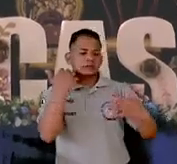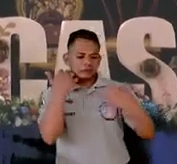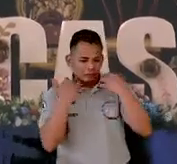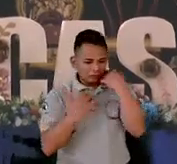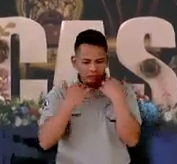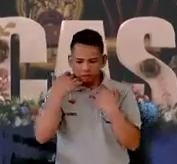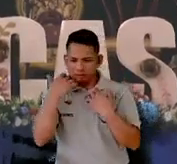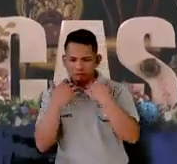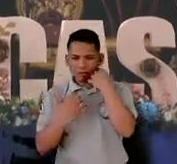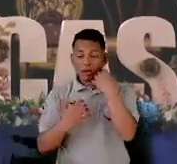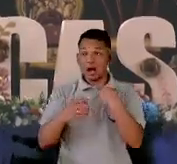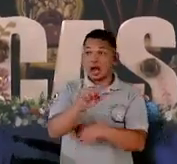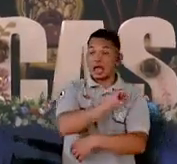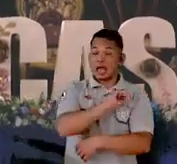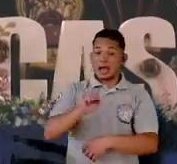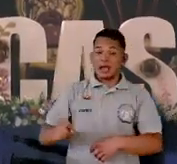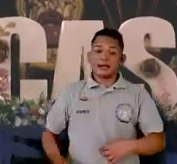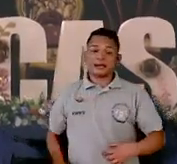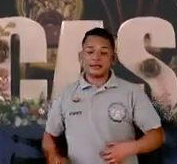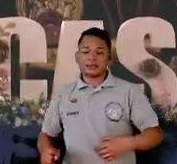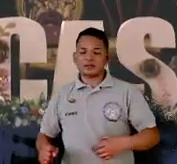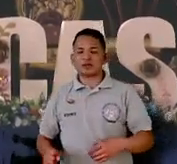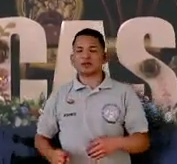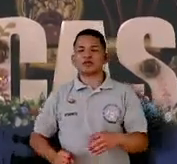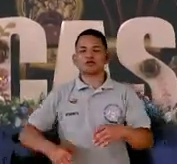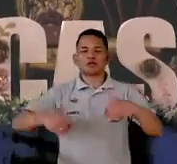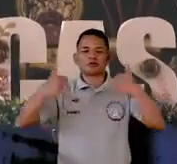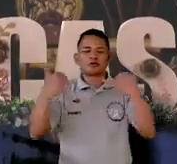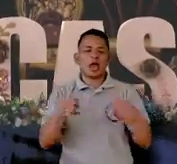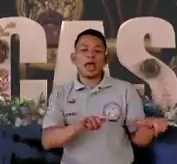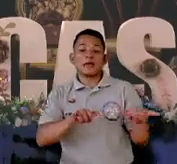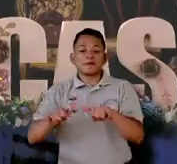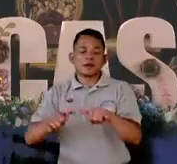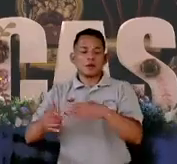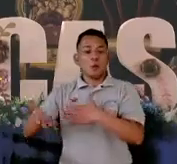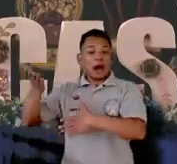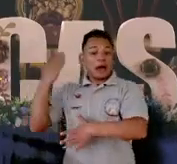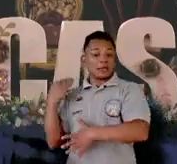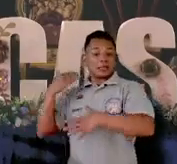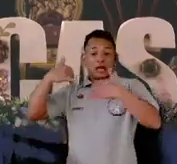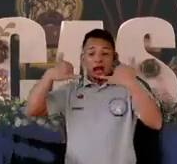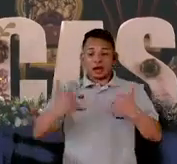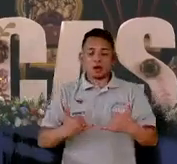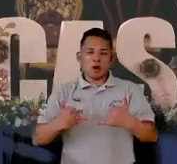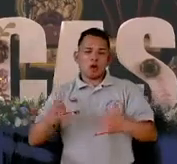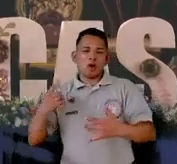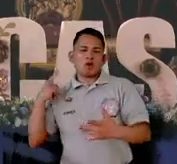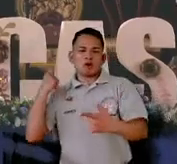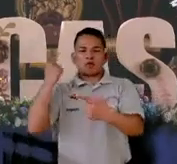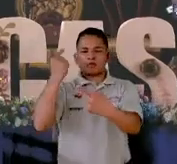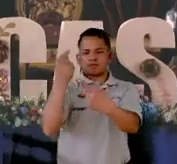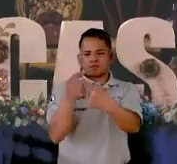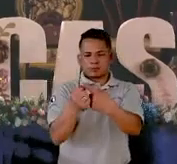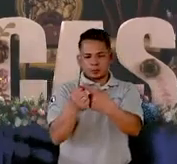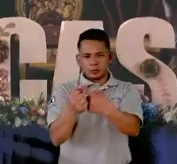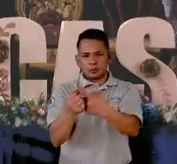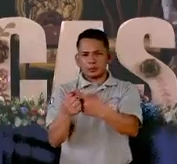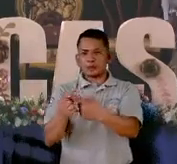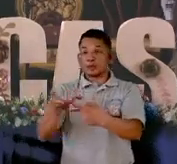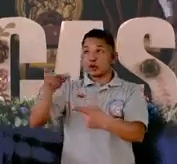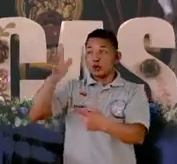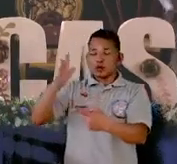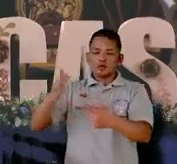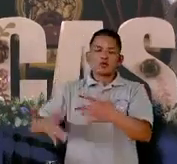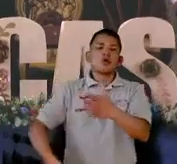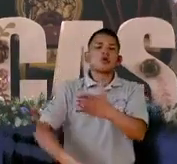enfermito, el Señor es el mismo de ayer, de hoy y por los siglos. Él sigue